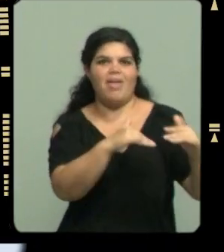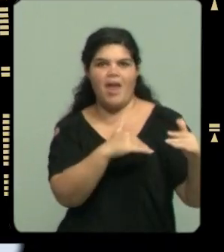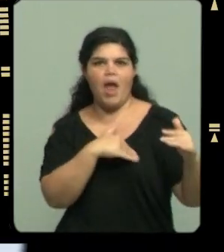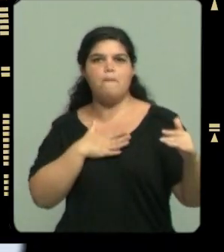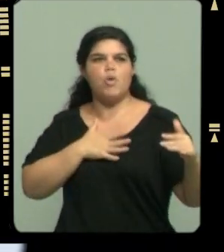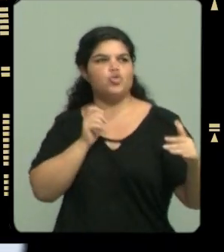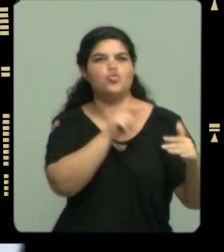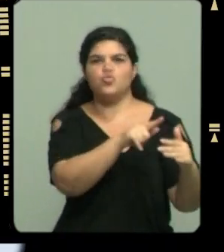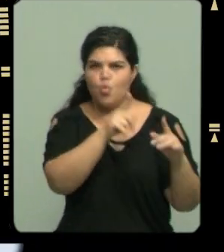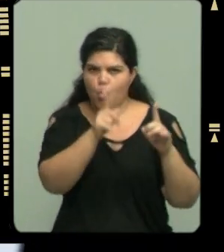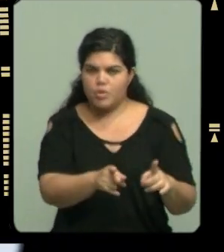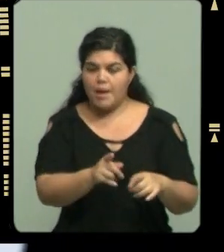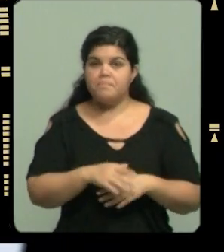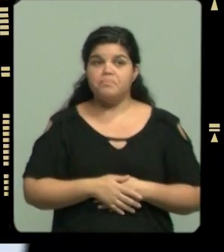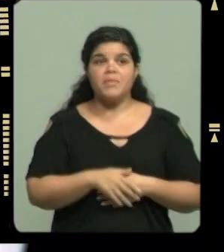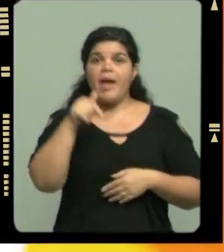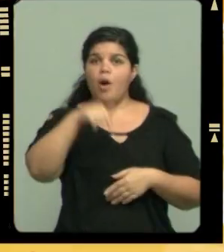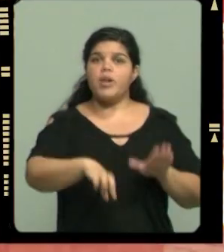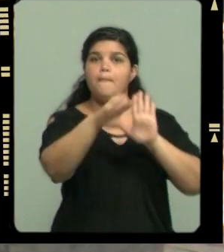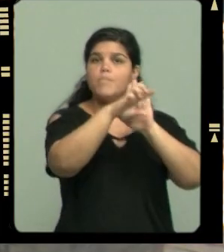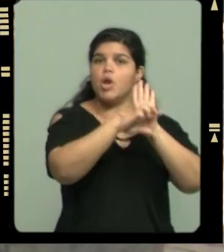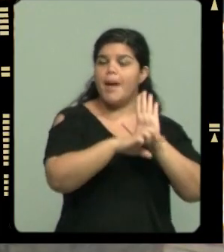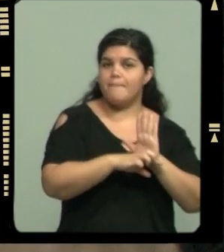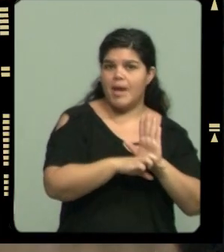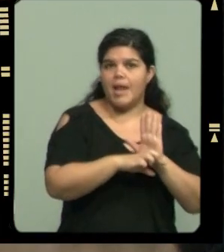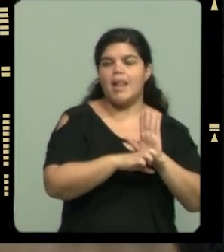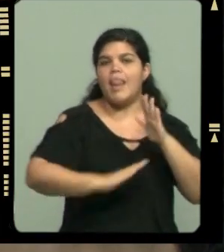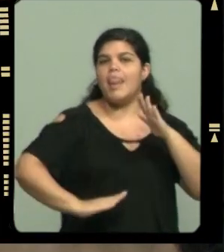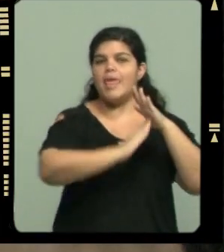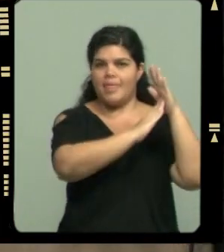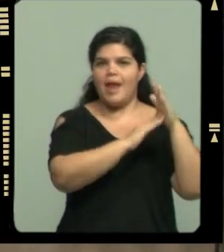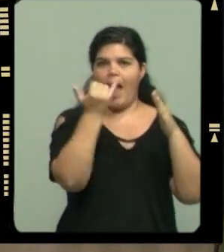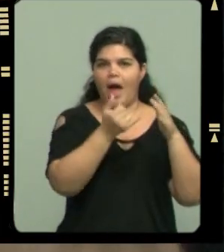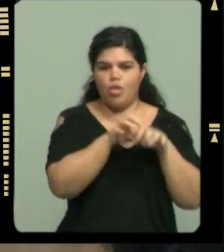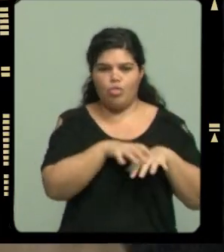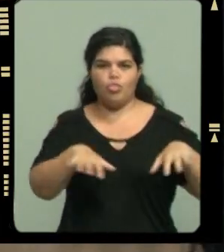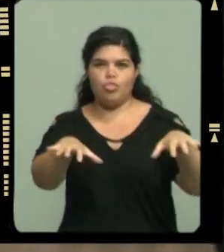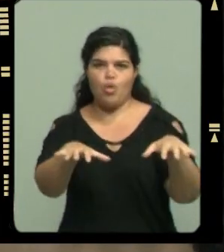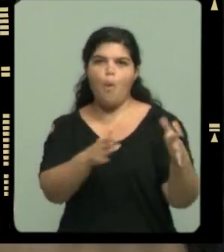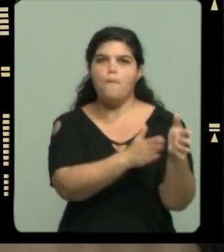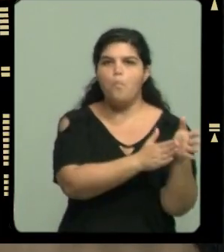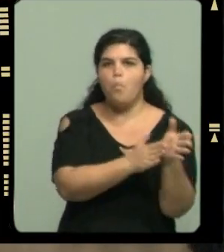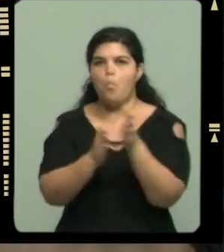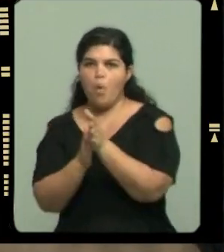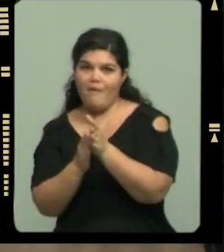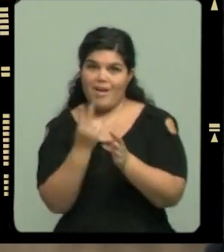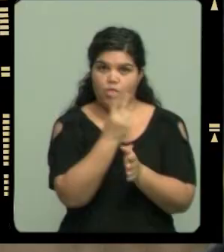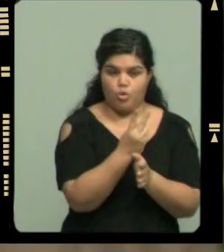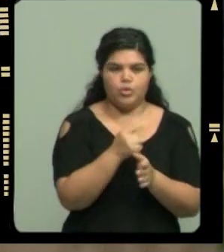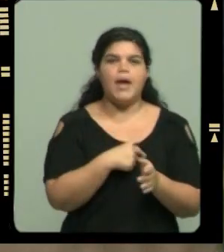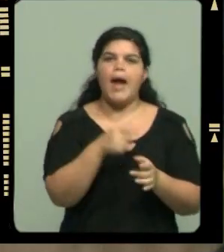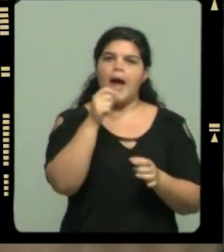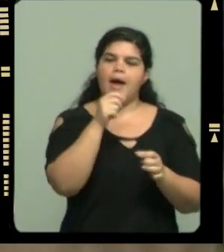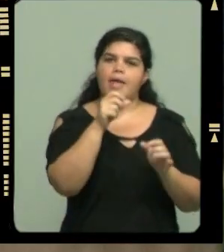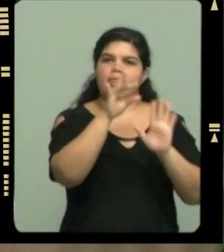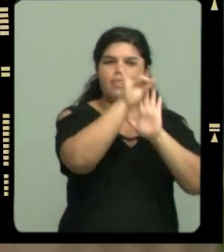de desarrollar este programa de líderes, que primero buscó acercarlos a dos laboratorios que se crearon en la facultad, un laboratorio de análisis